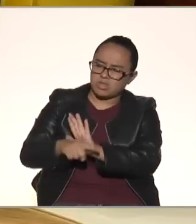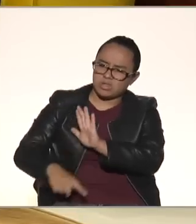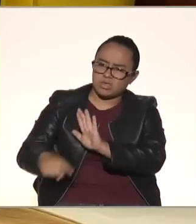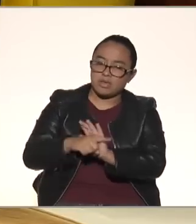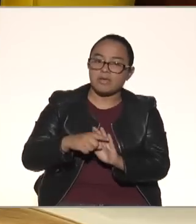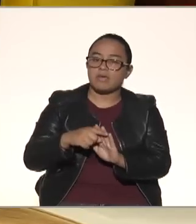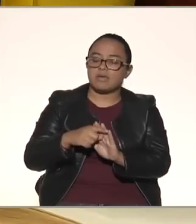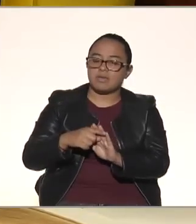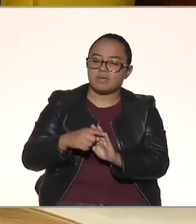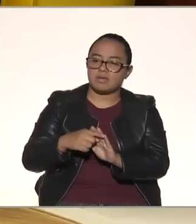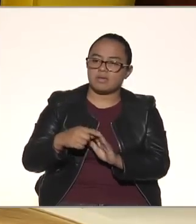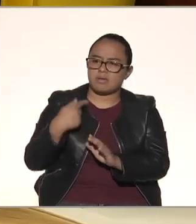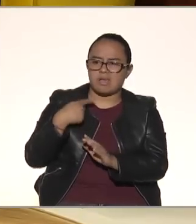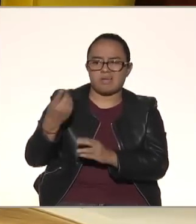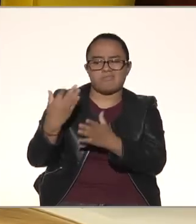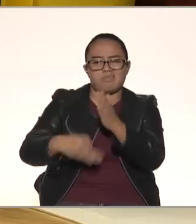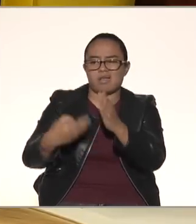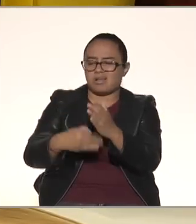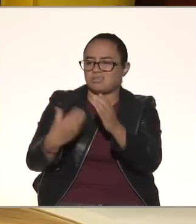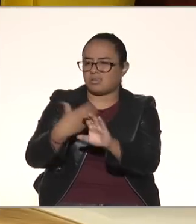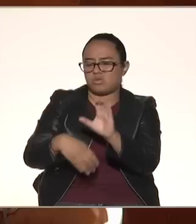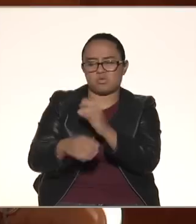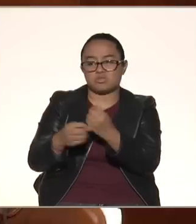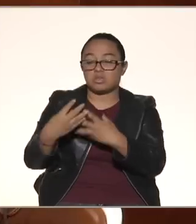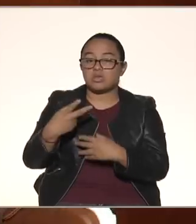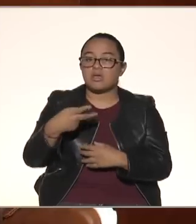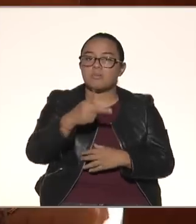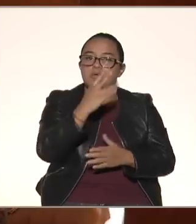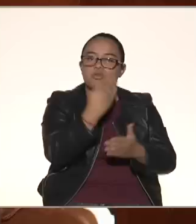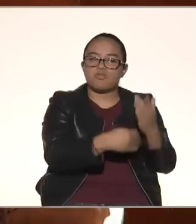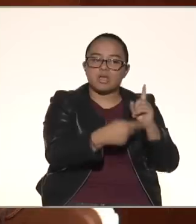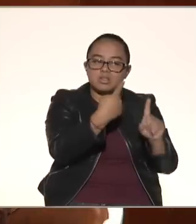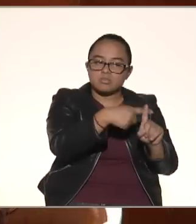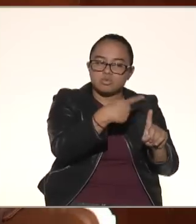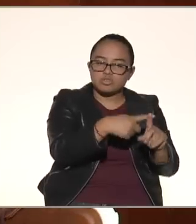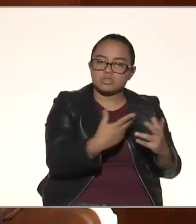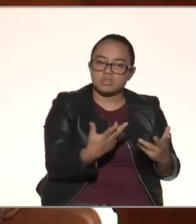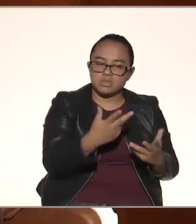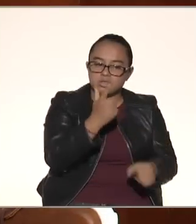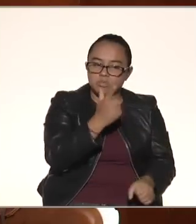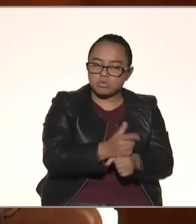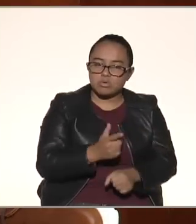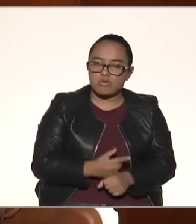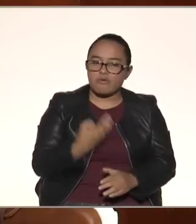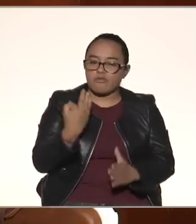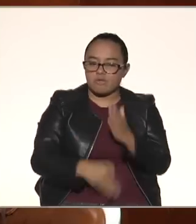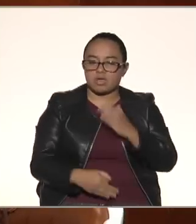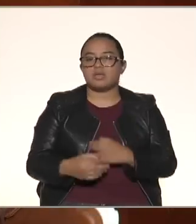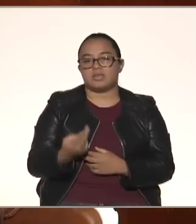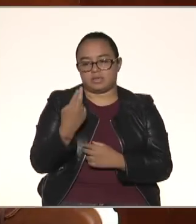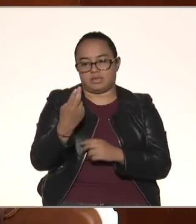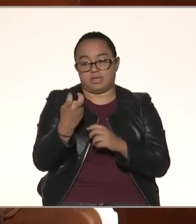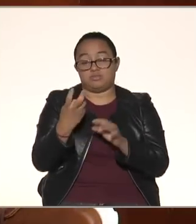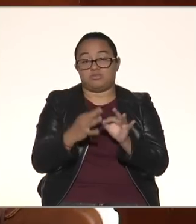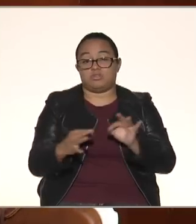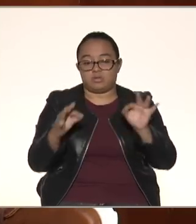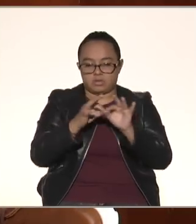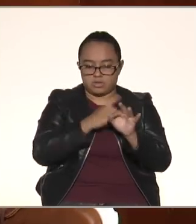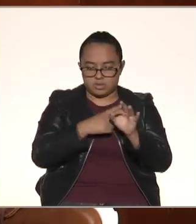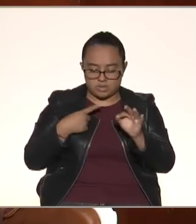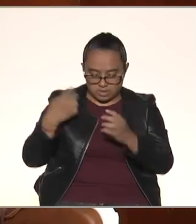negro. Todo lo que me falta, pero dejamos de ver los lados de luz. Es muy importante, pues, hacer estas evaluaciones de